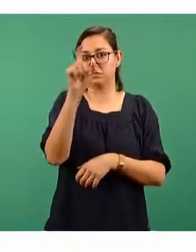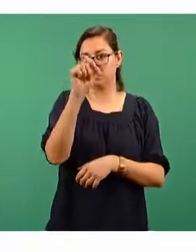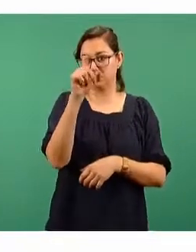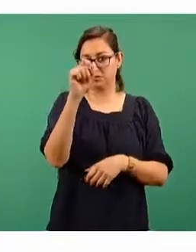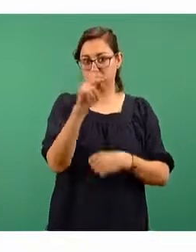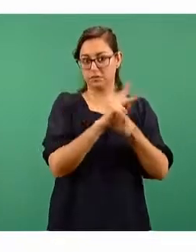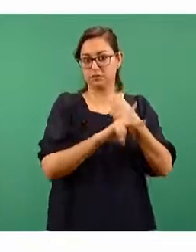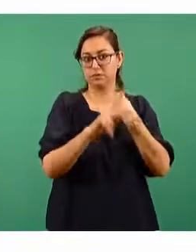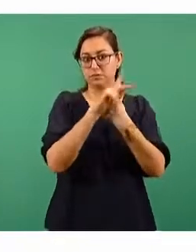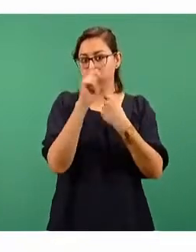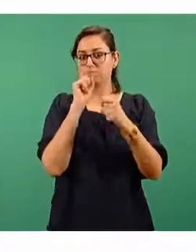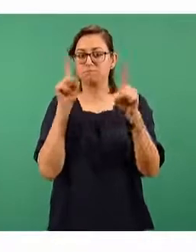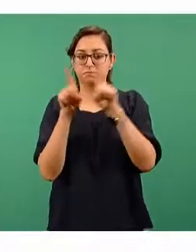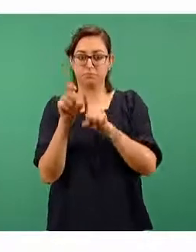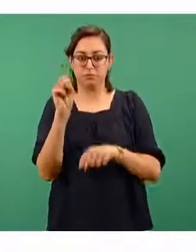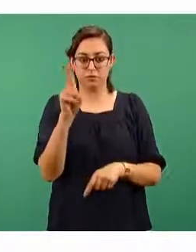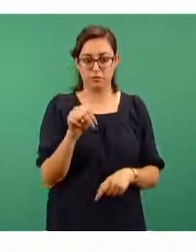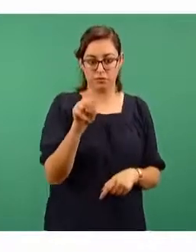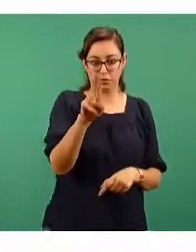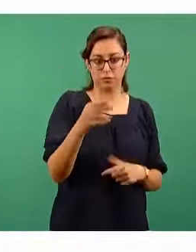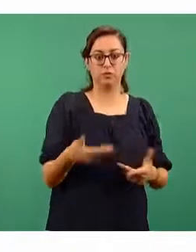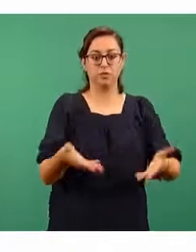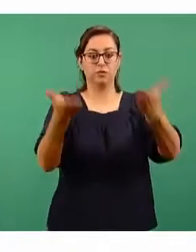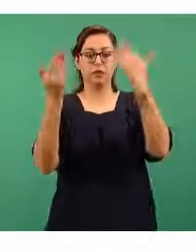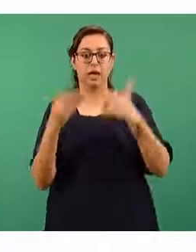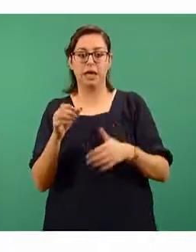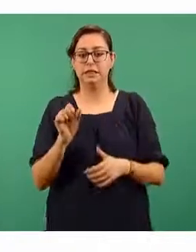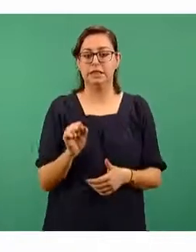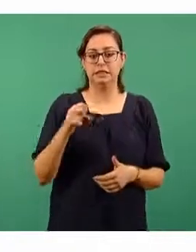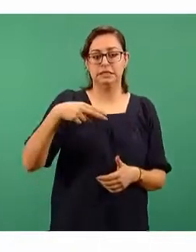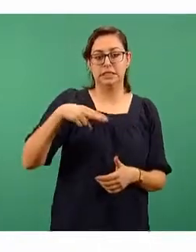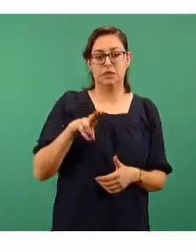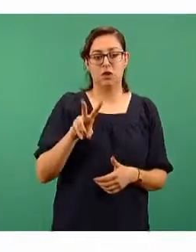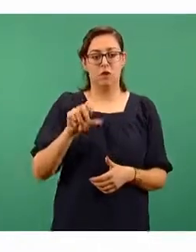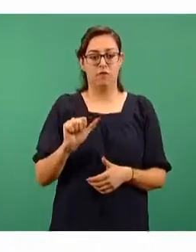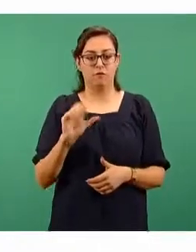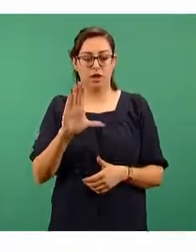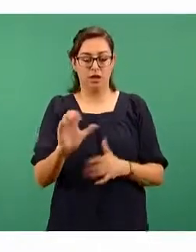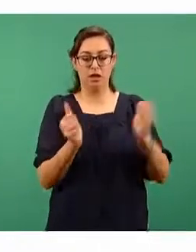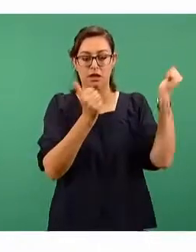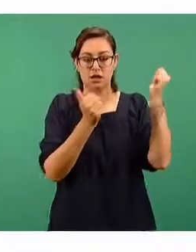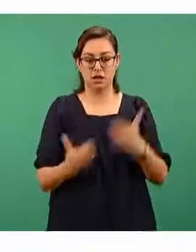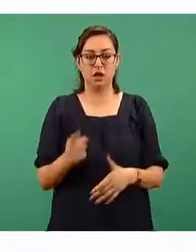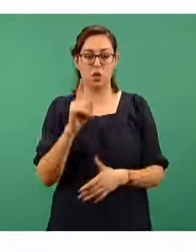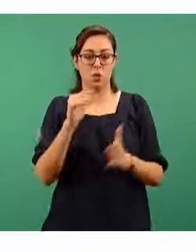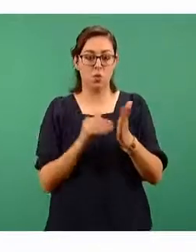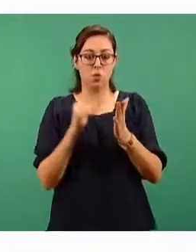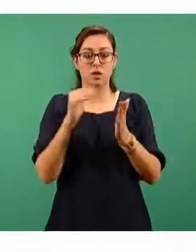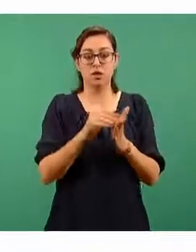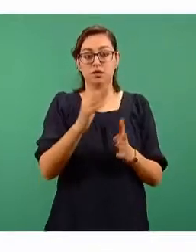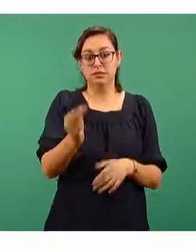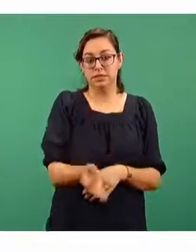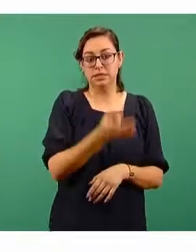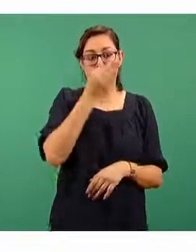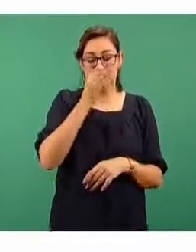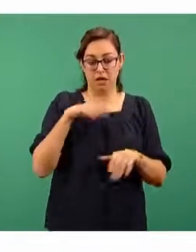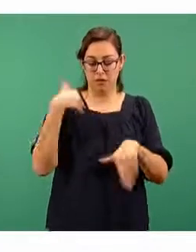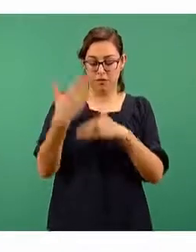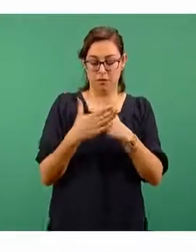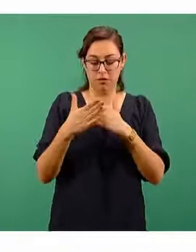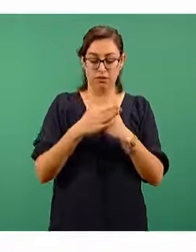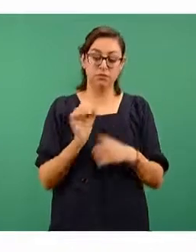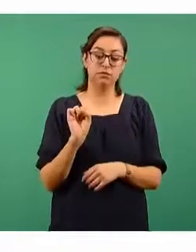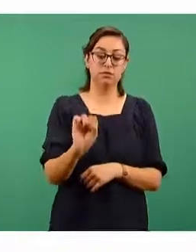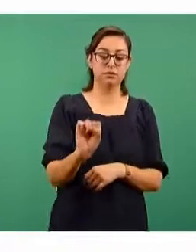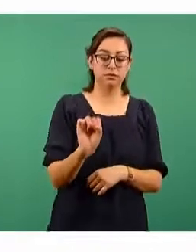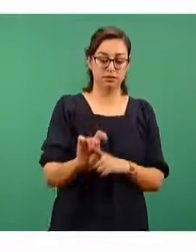Naciones Unidas; la de Sinovac CoronaVac, de la cual ha llegado 1 millón, y próximamente esperamos la llegada de 1 millón adicional el